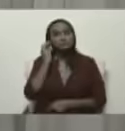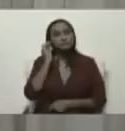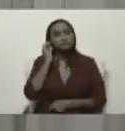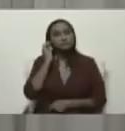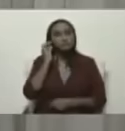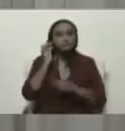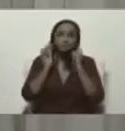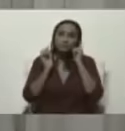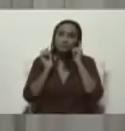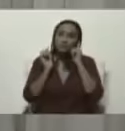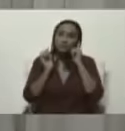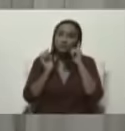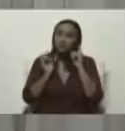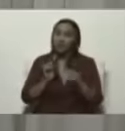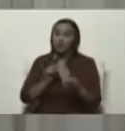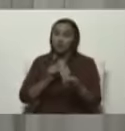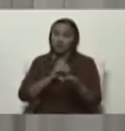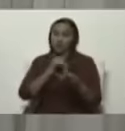Dos,